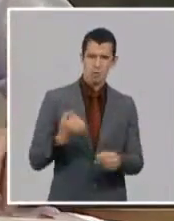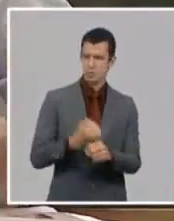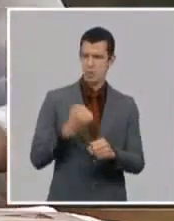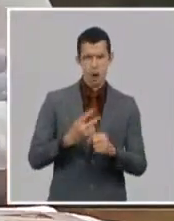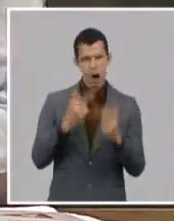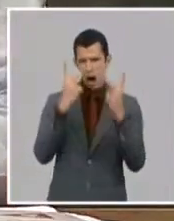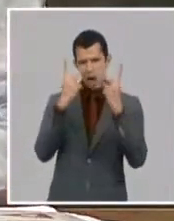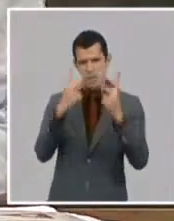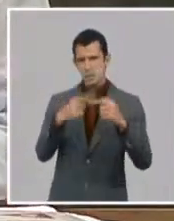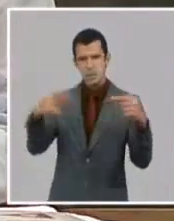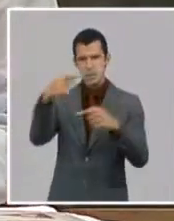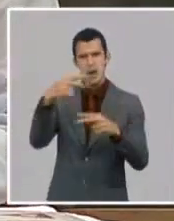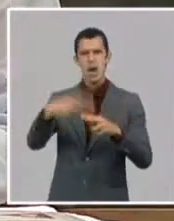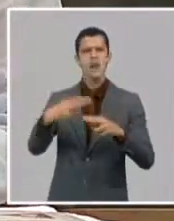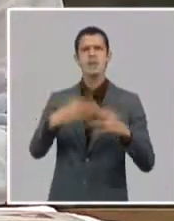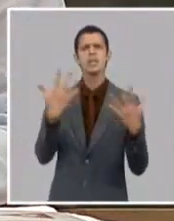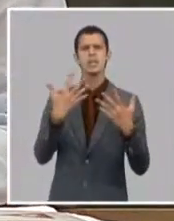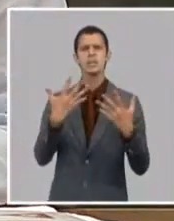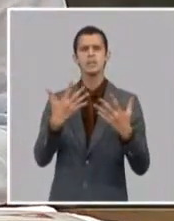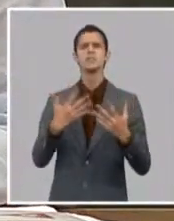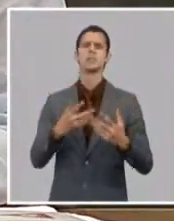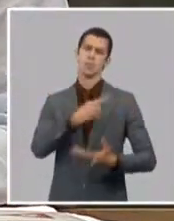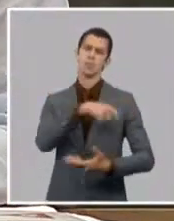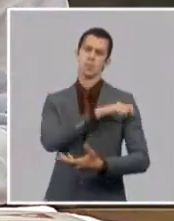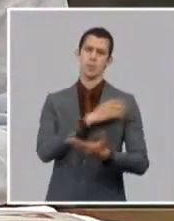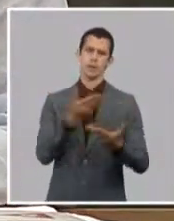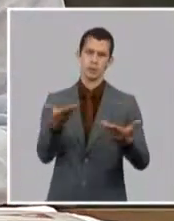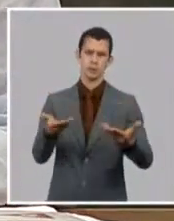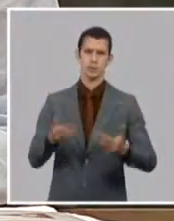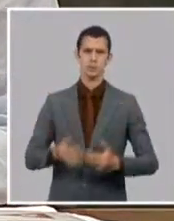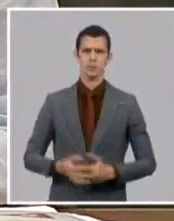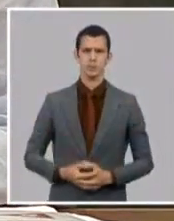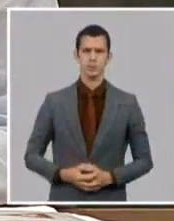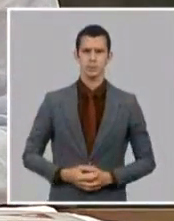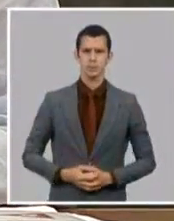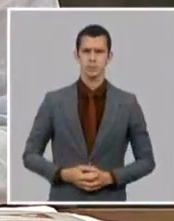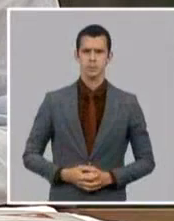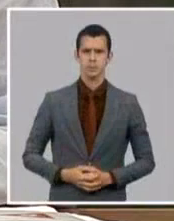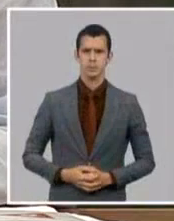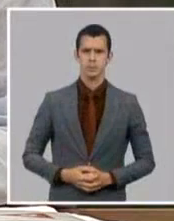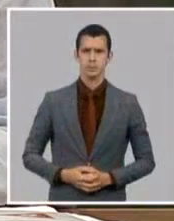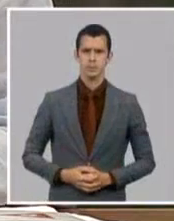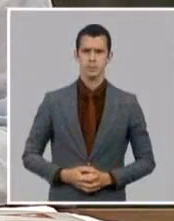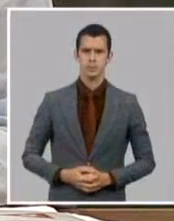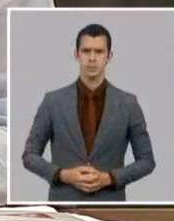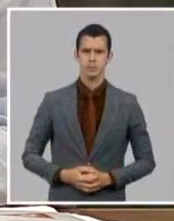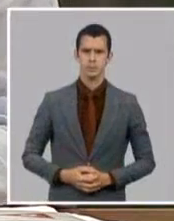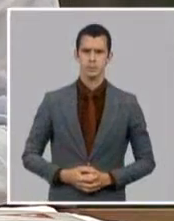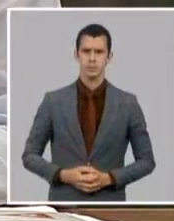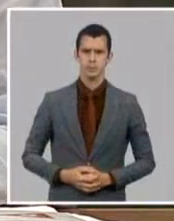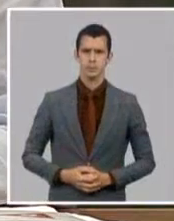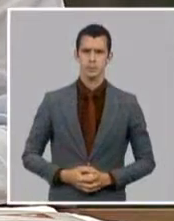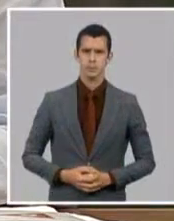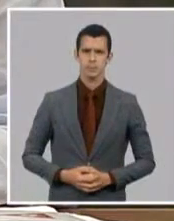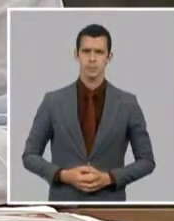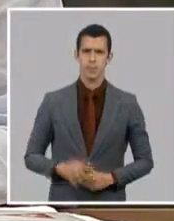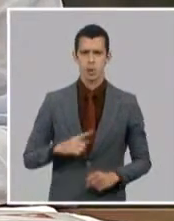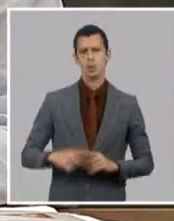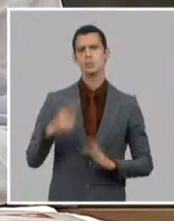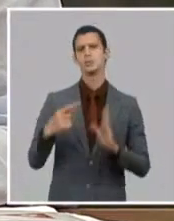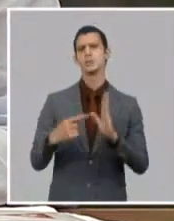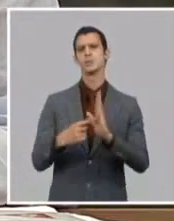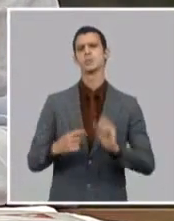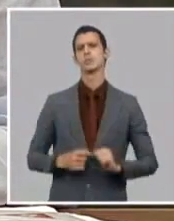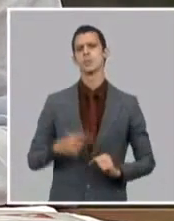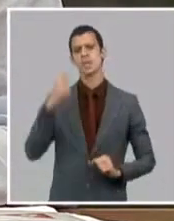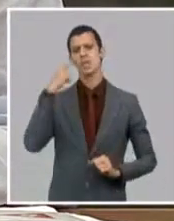del pueblo y en función de la patria. Yo creo que también es un momento de reafirmar convicciones. Y